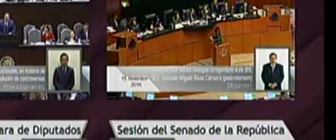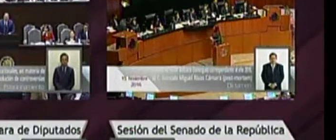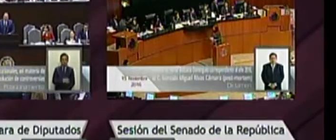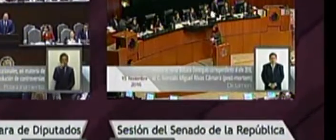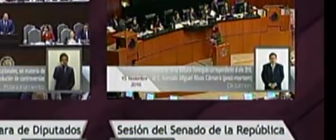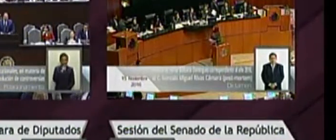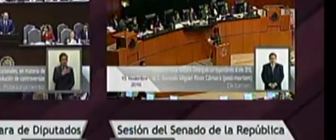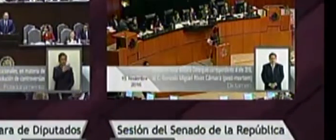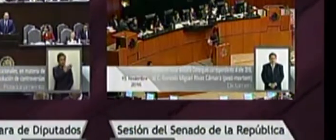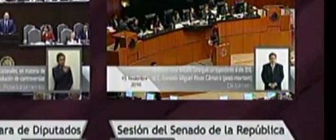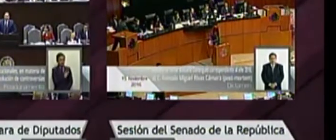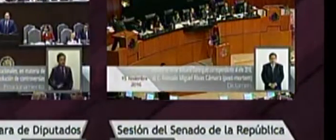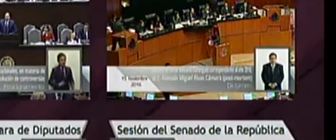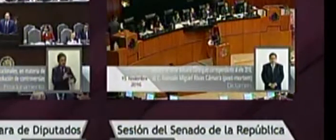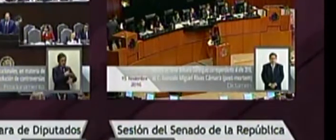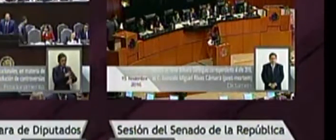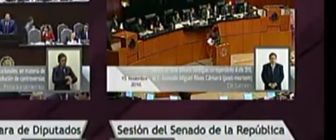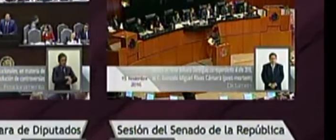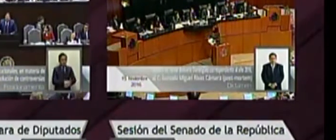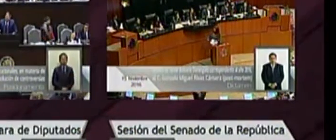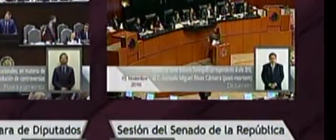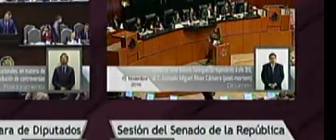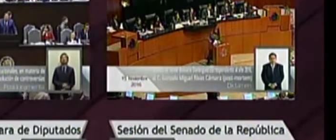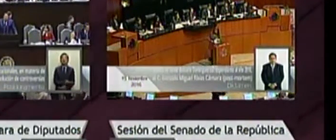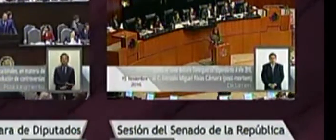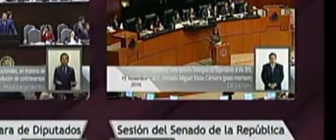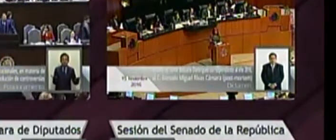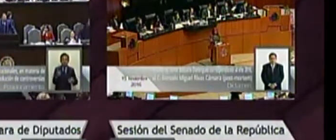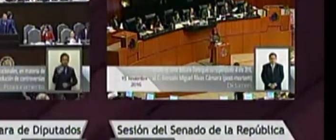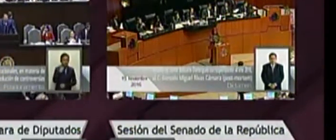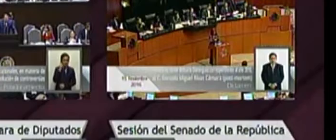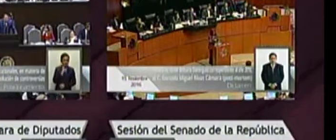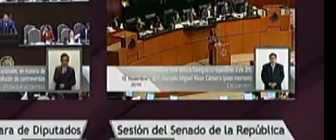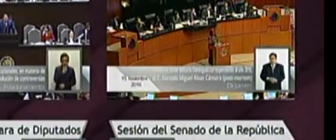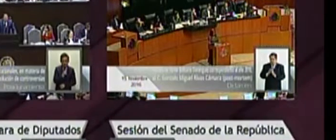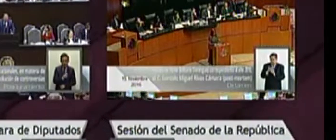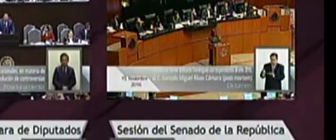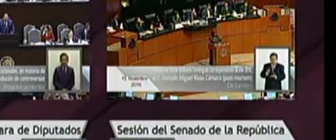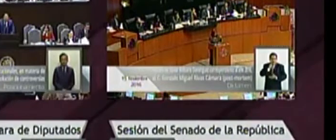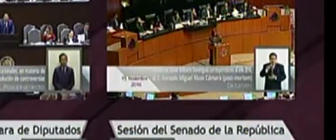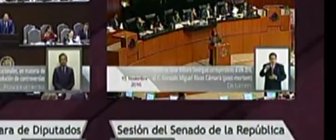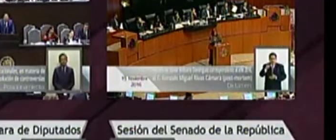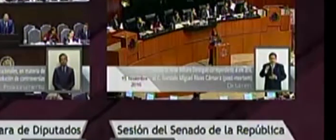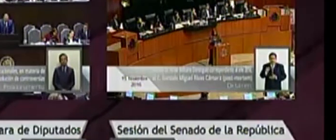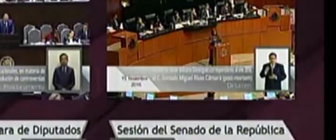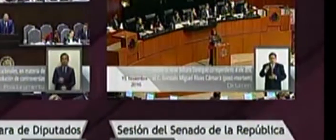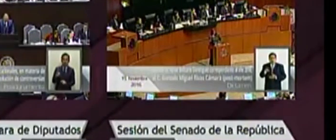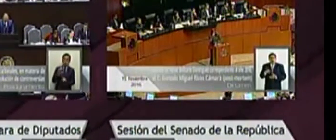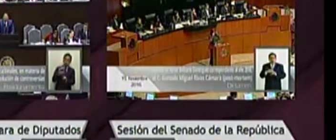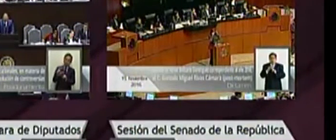Con la venia de la presidencia, legisladores y legisladoras. El dictamen que nos presenta la Comisión de